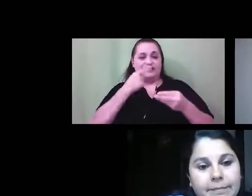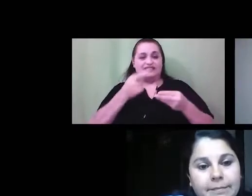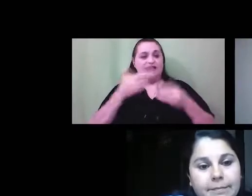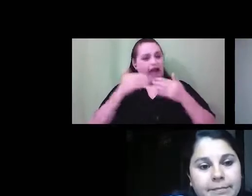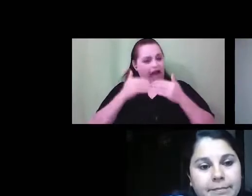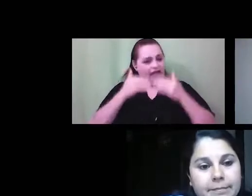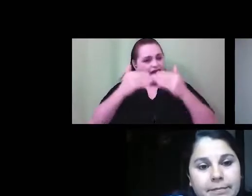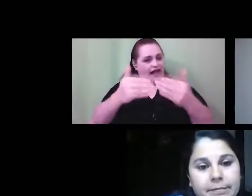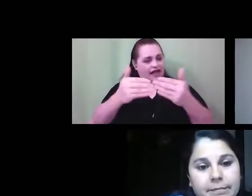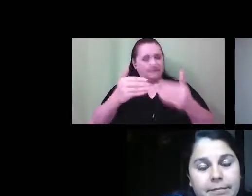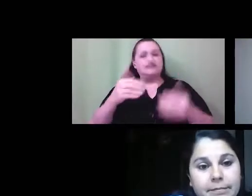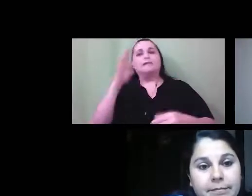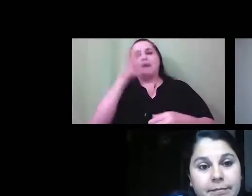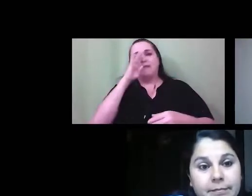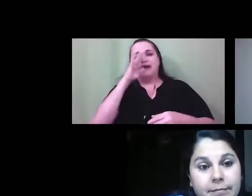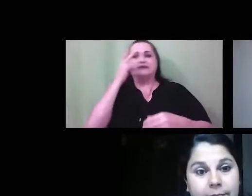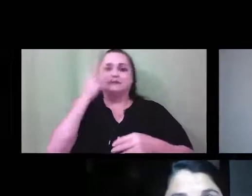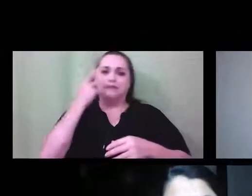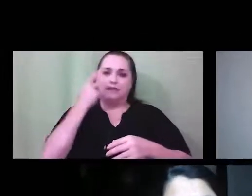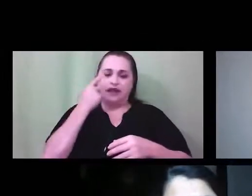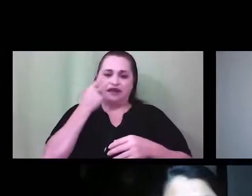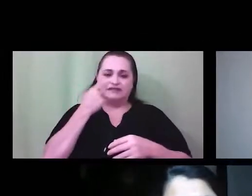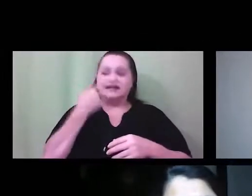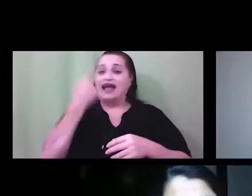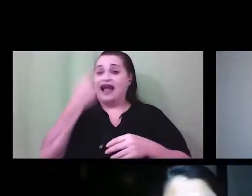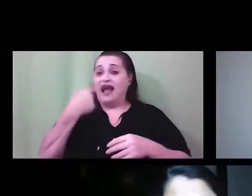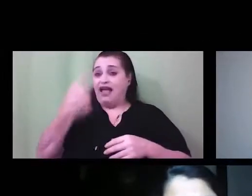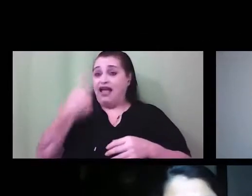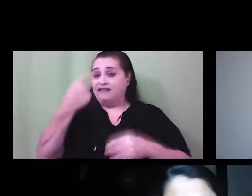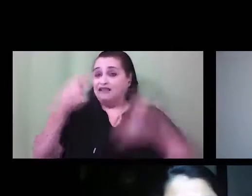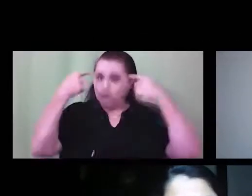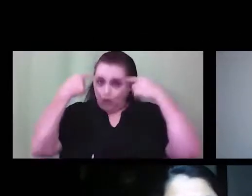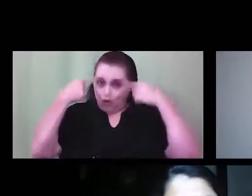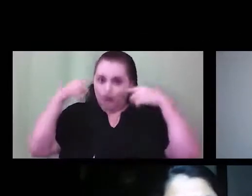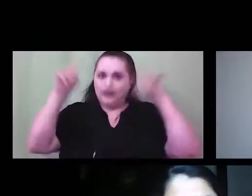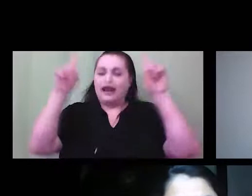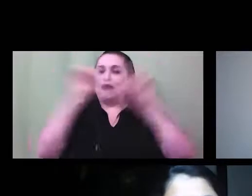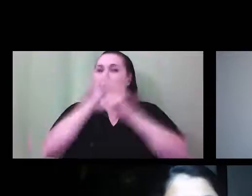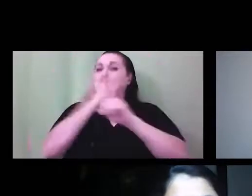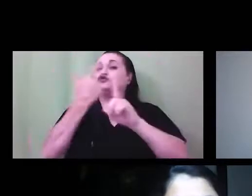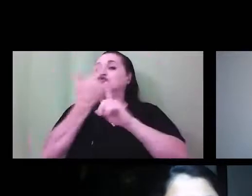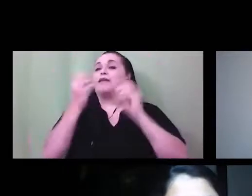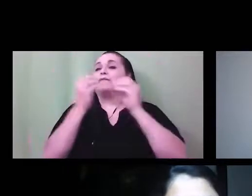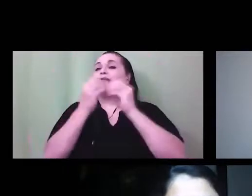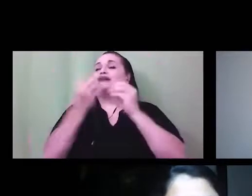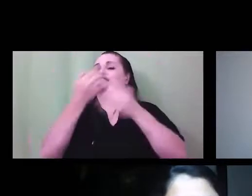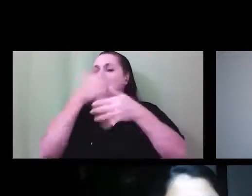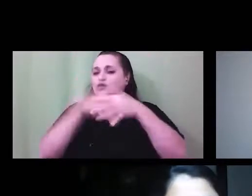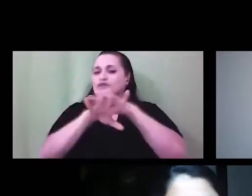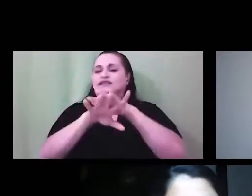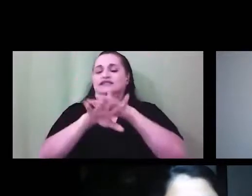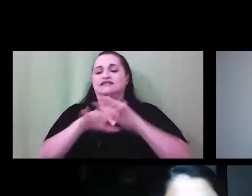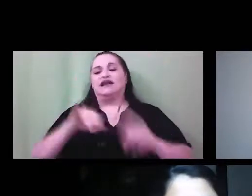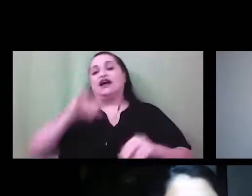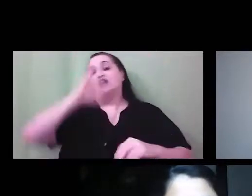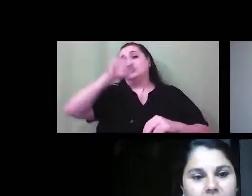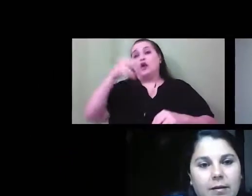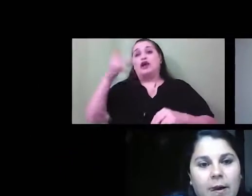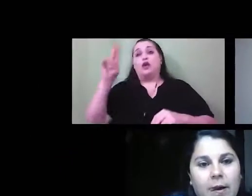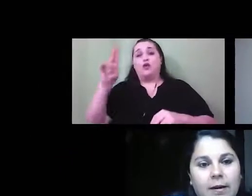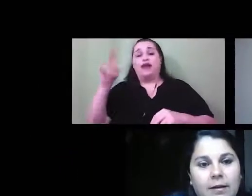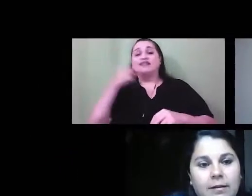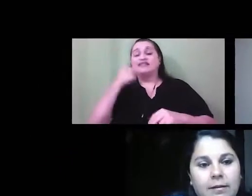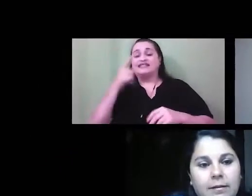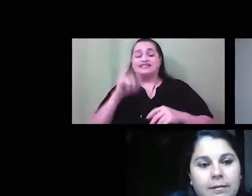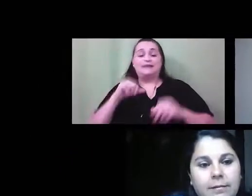adelante mamás y papás, cada vez logramos una sociedad más inclusiva. Y Joana Ugalde menciona que es que